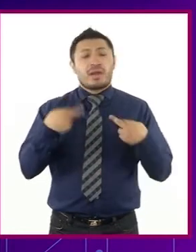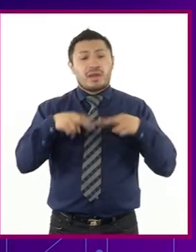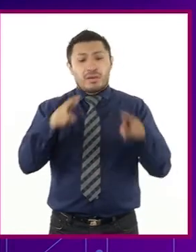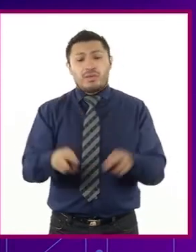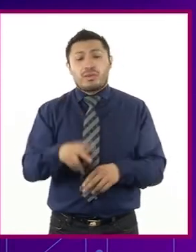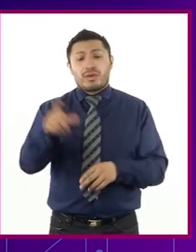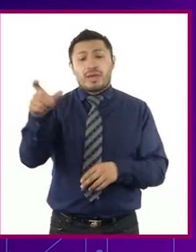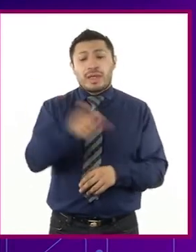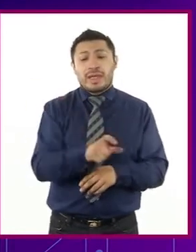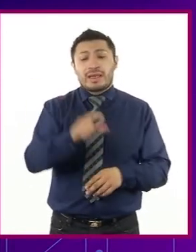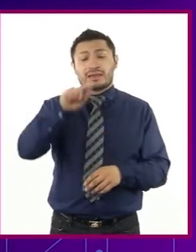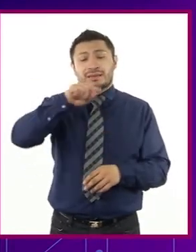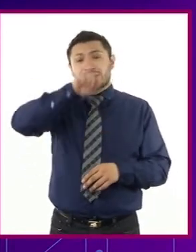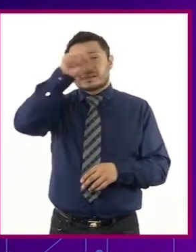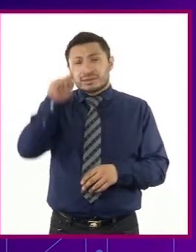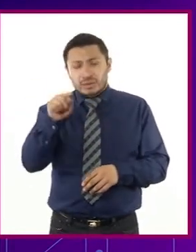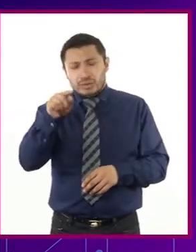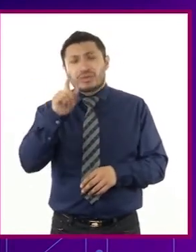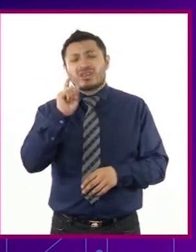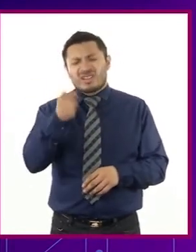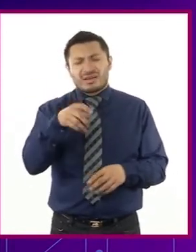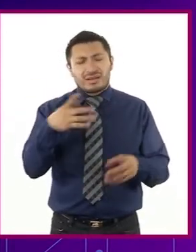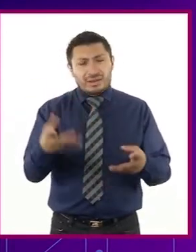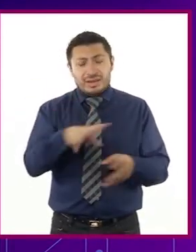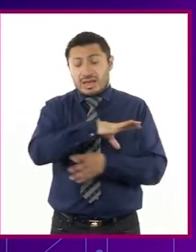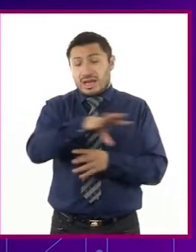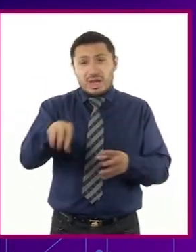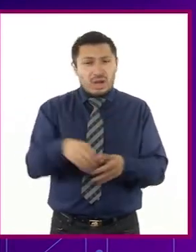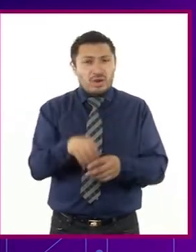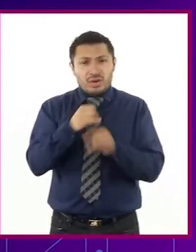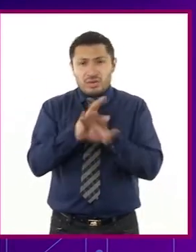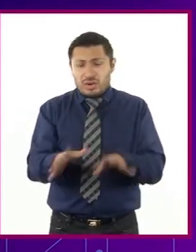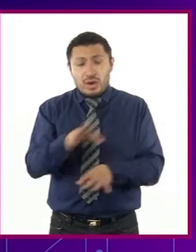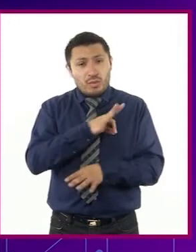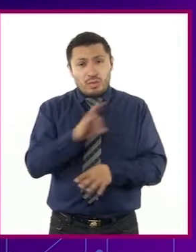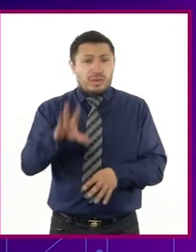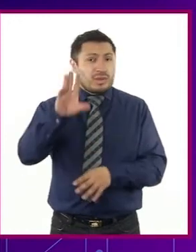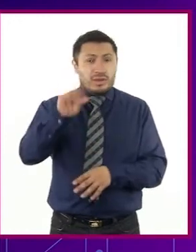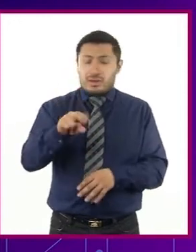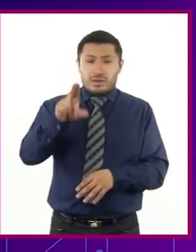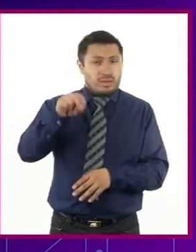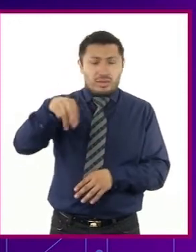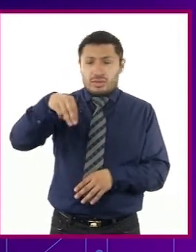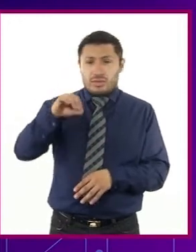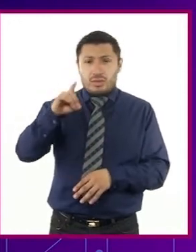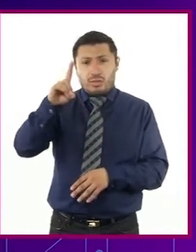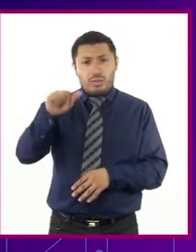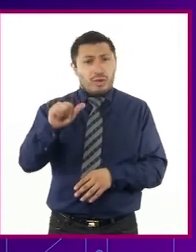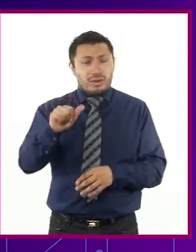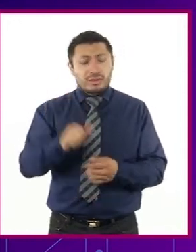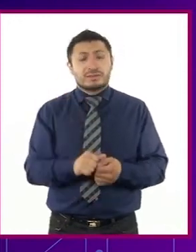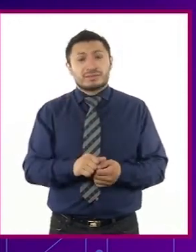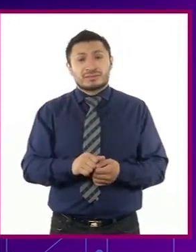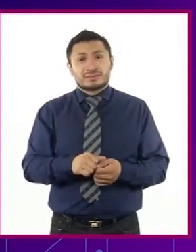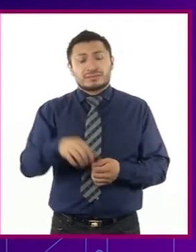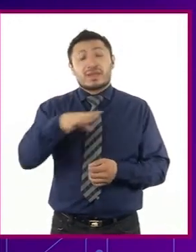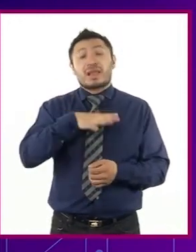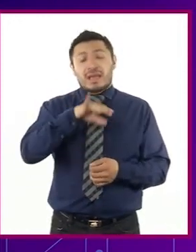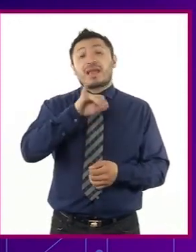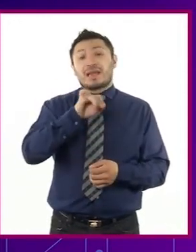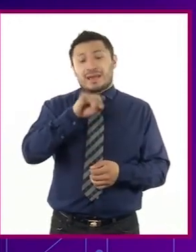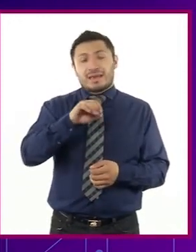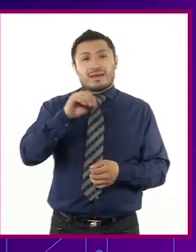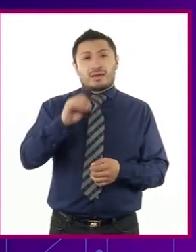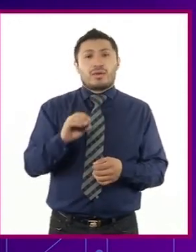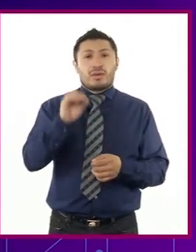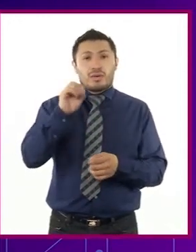gorro. Deben saber que un conjunto de datos puede no tener moda. Tener una moda, que es